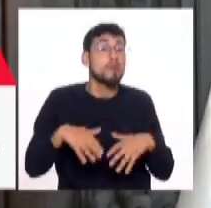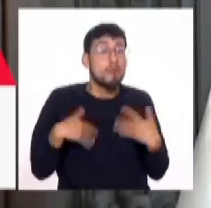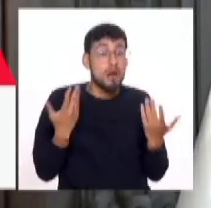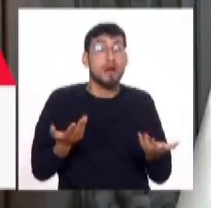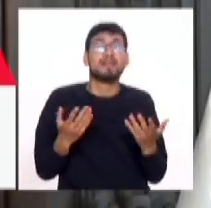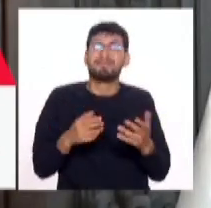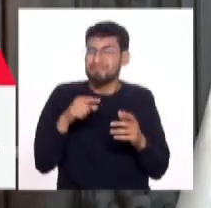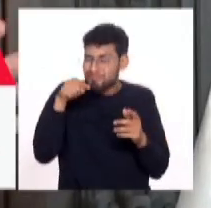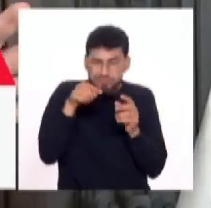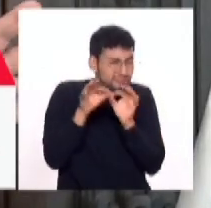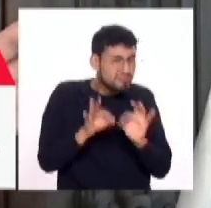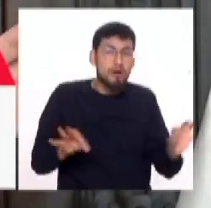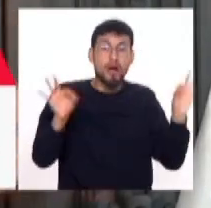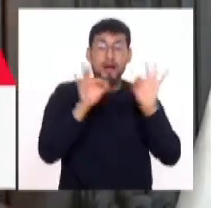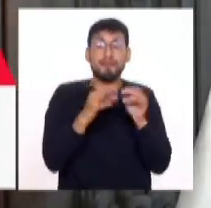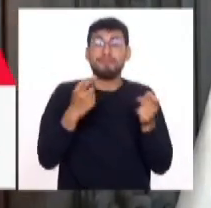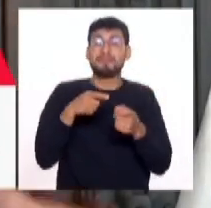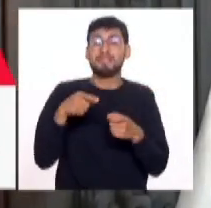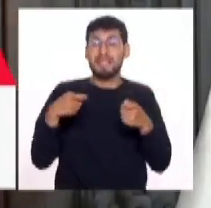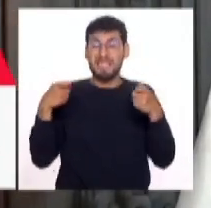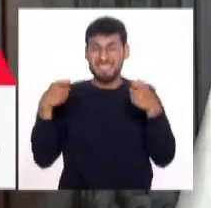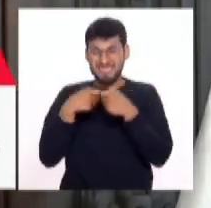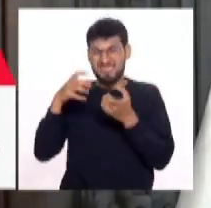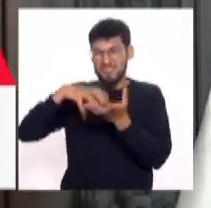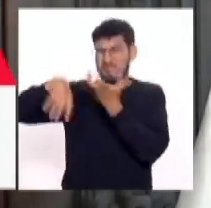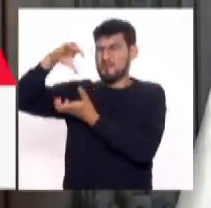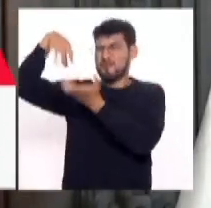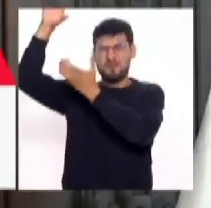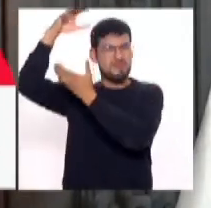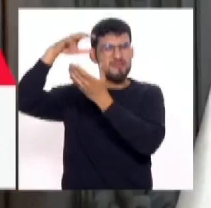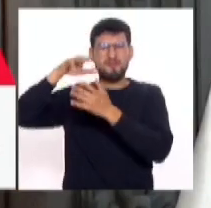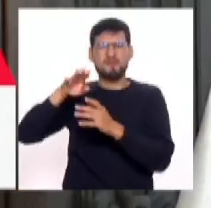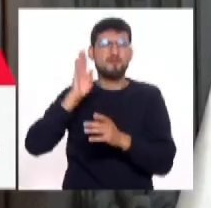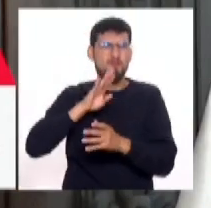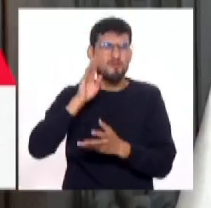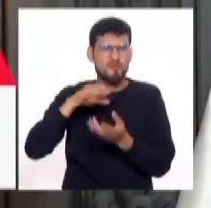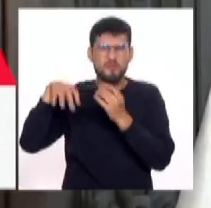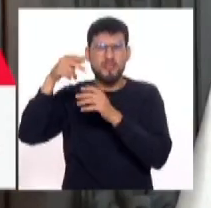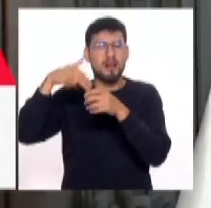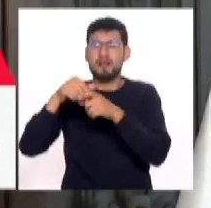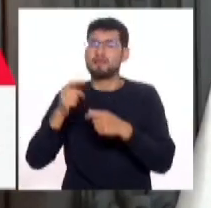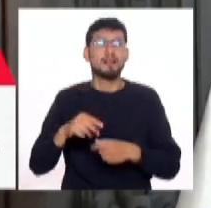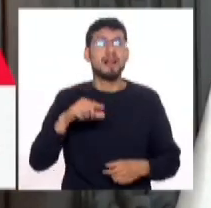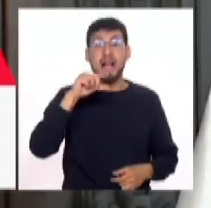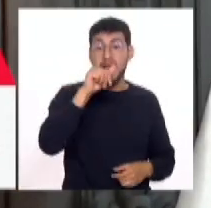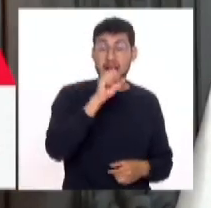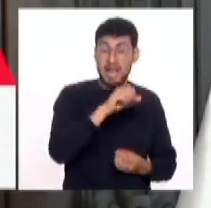esta transición de energías contaminantes hacia las no contaminantes. El gas